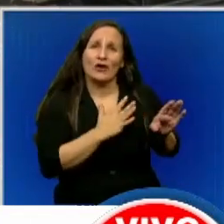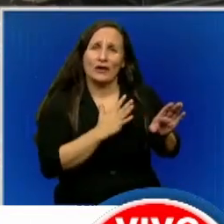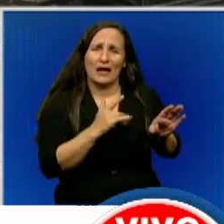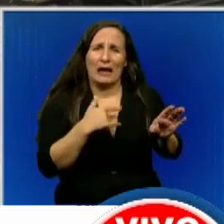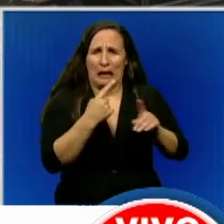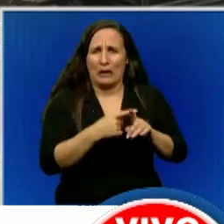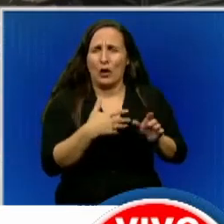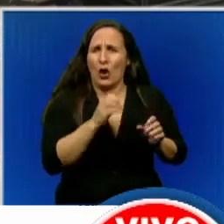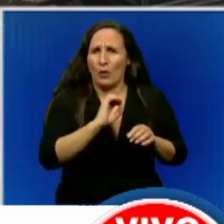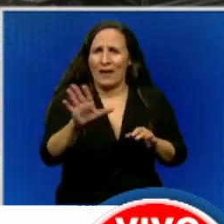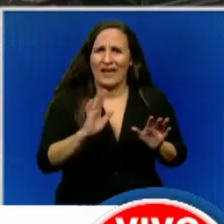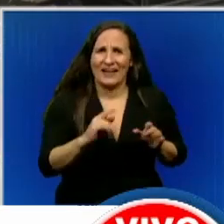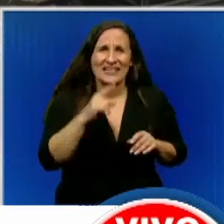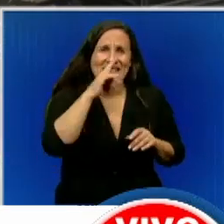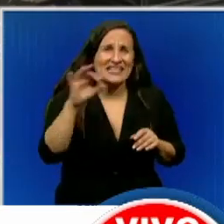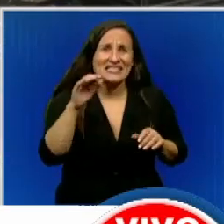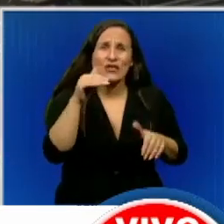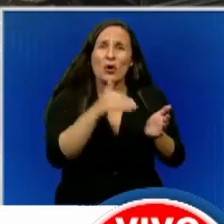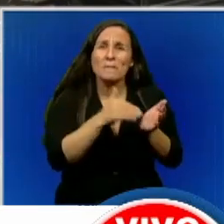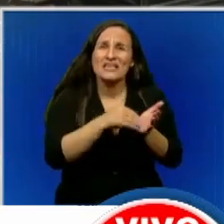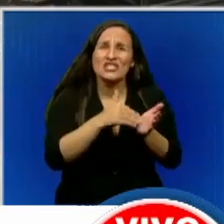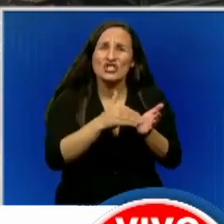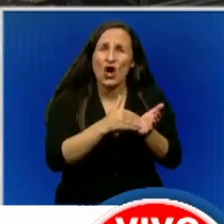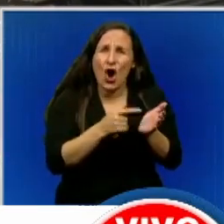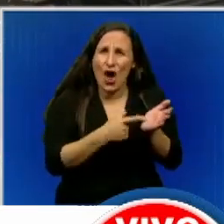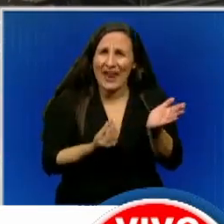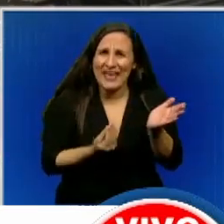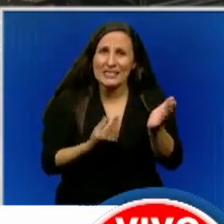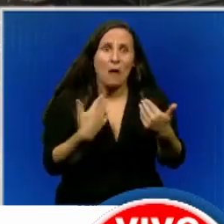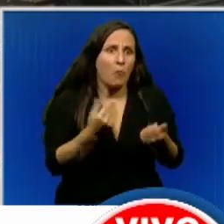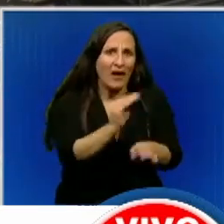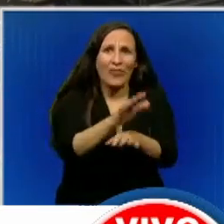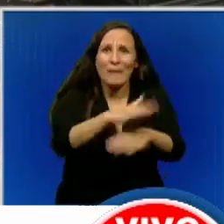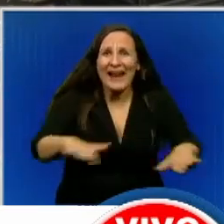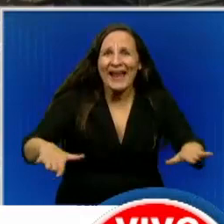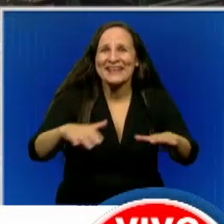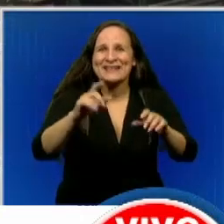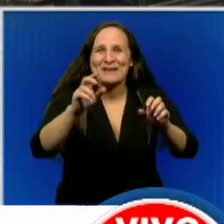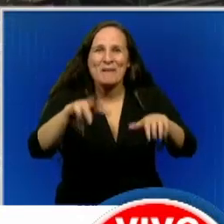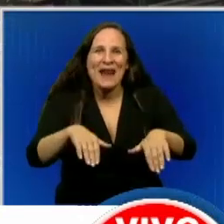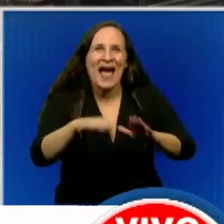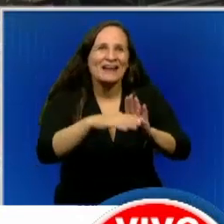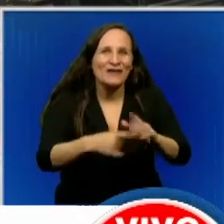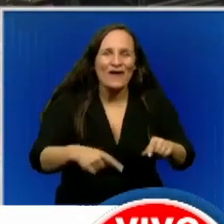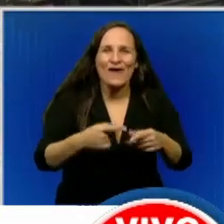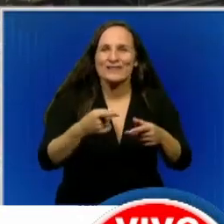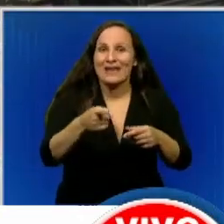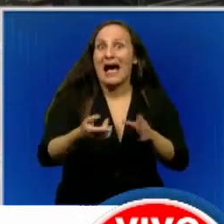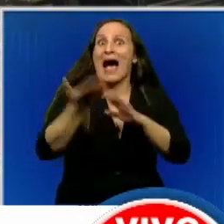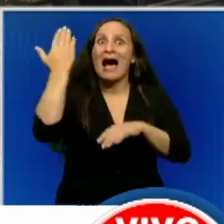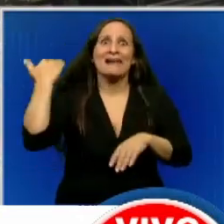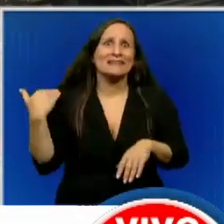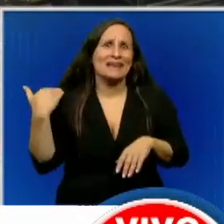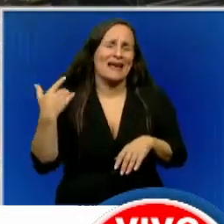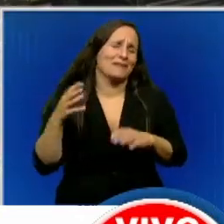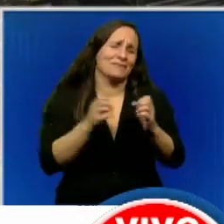dar. ¿Cuál es el sentido? 700 millones que irían a triplicar programas de primera infancia en la Argentina. Ayer, en ese gran debate que tuvimos, un